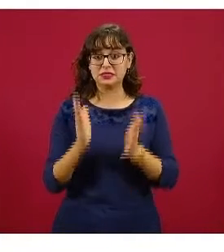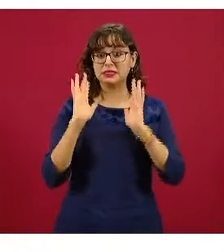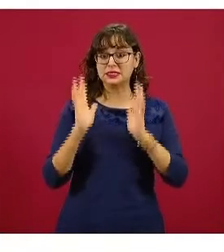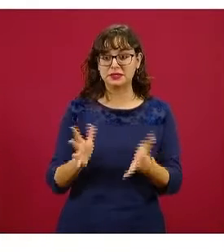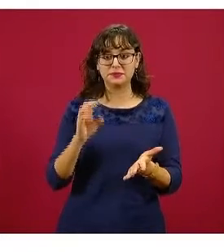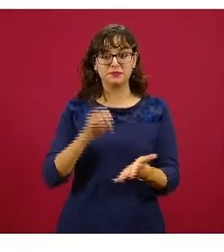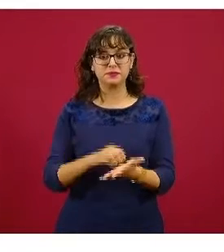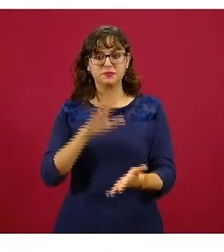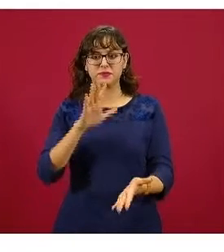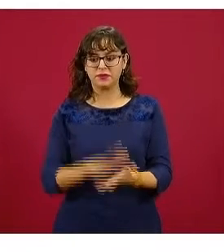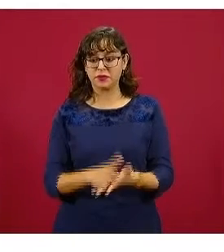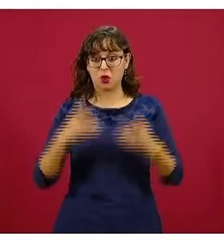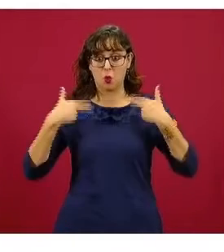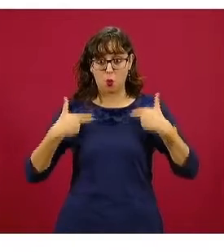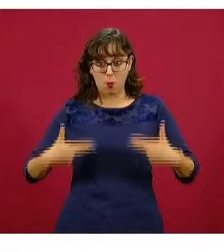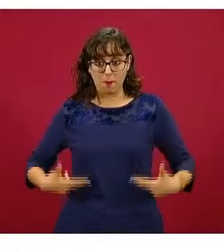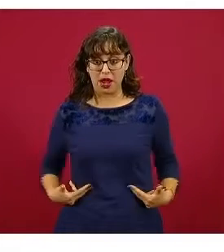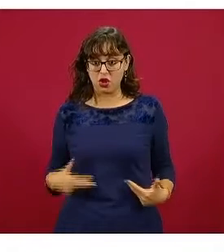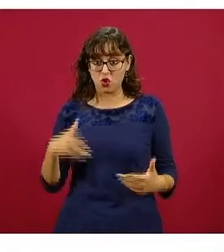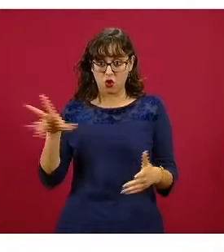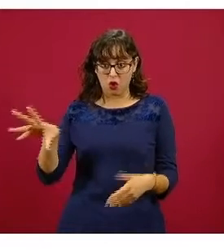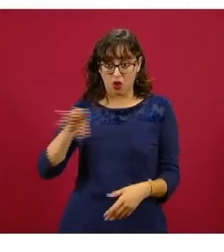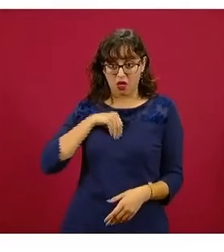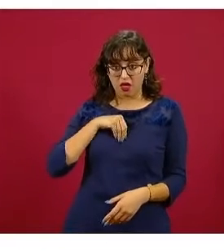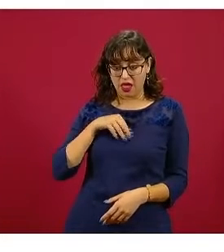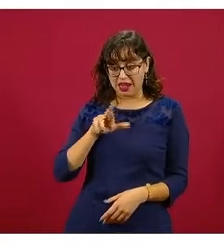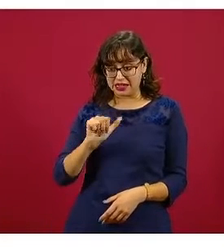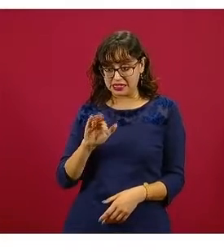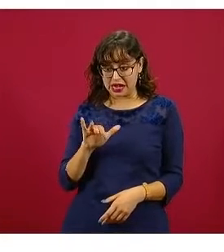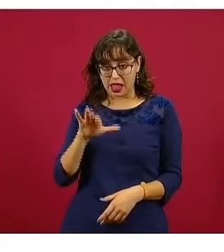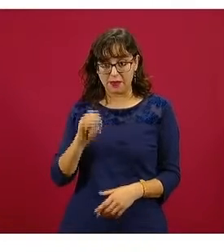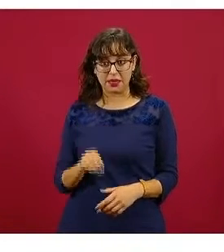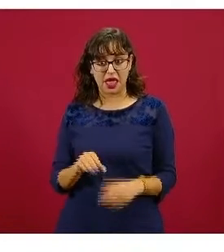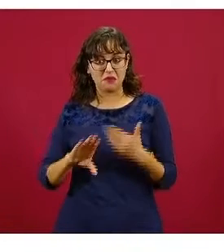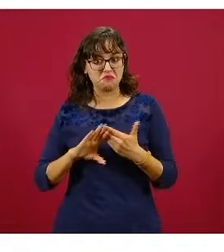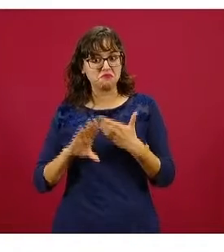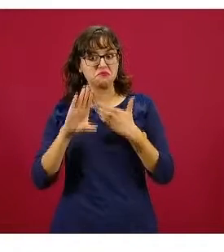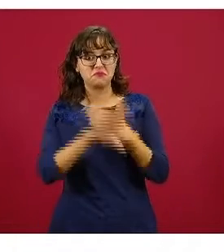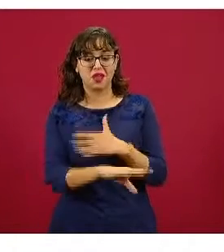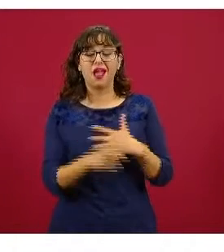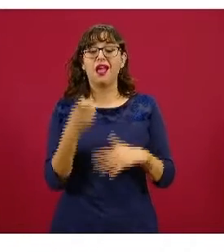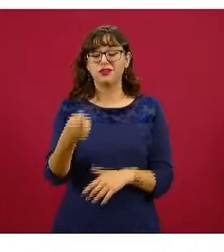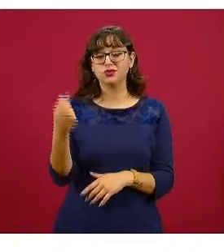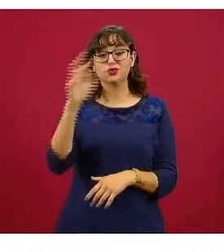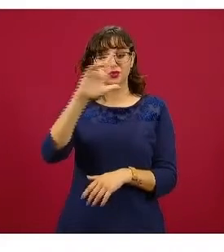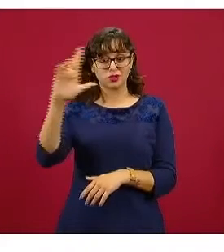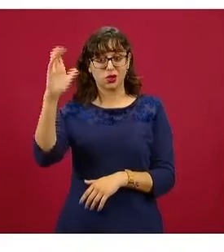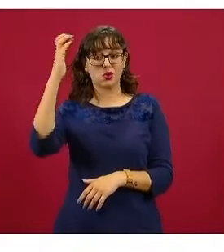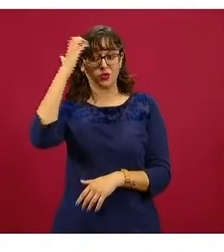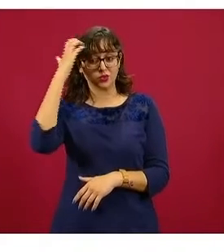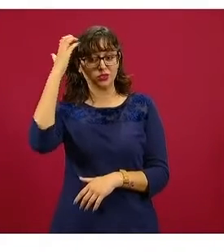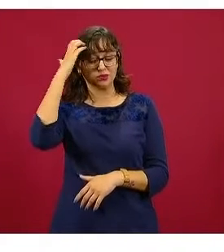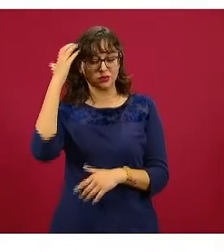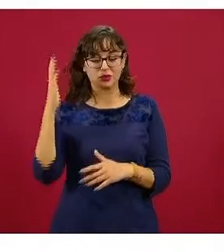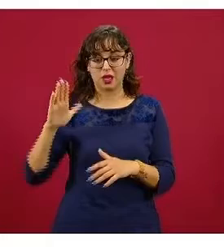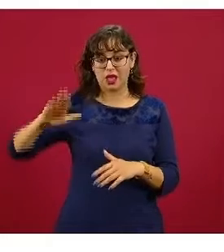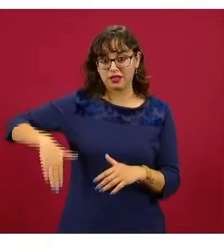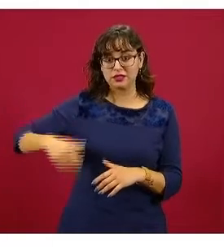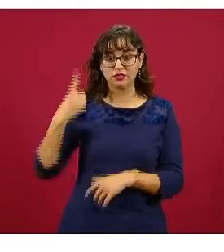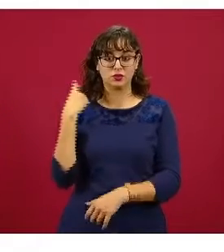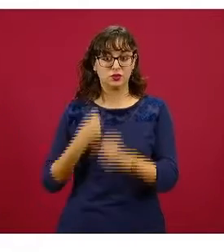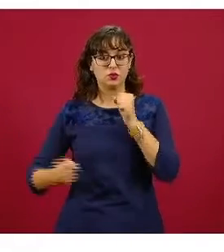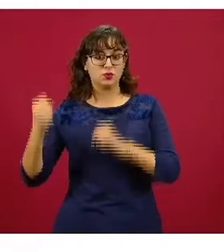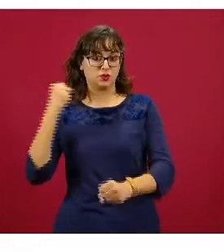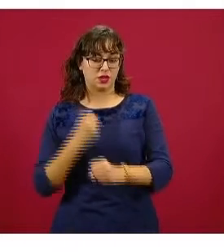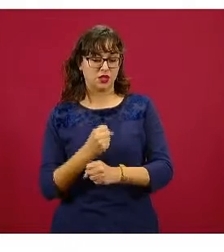datos o casos de rabia en humanos transmitida por perro, fue lo que nos logró el reconocimiento que también comentó el doctor López-Gatell, que el año pasado